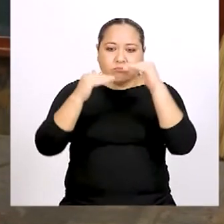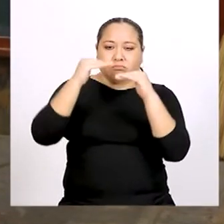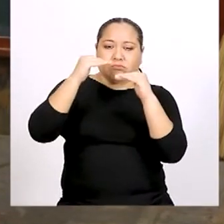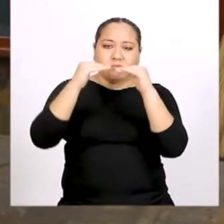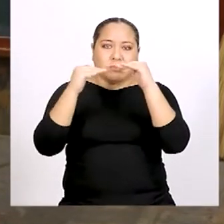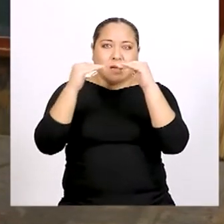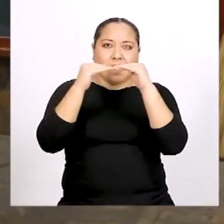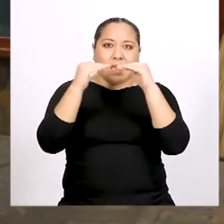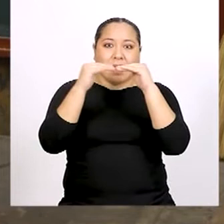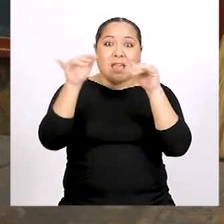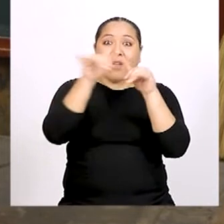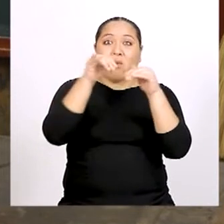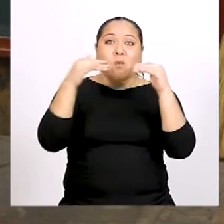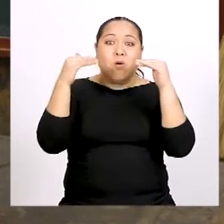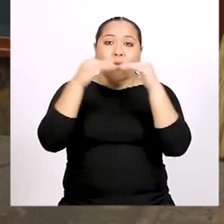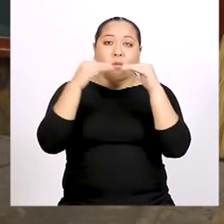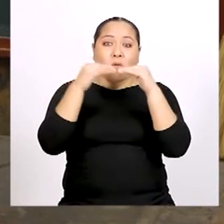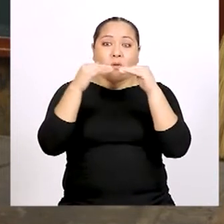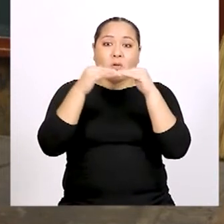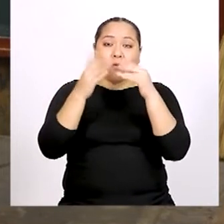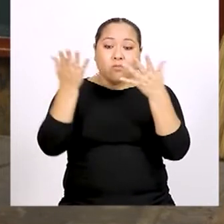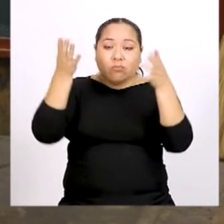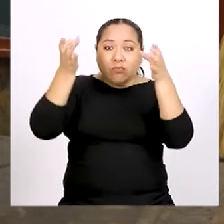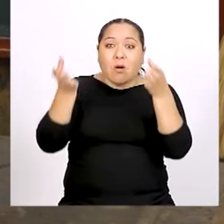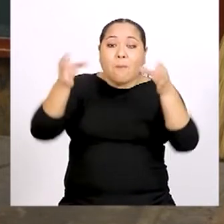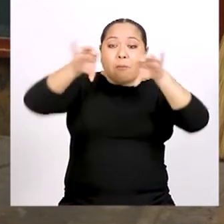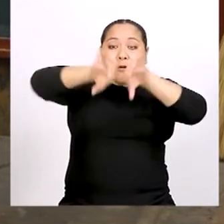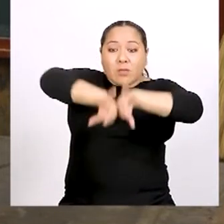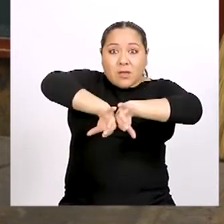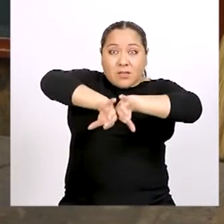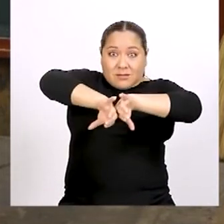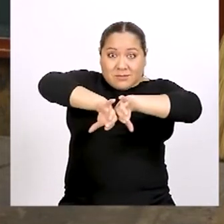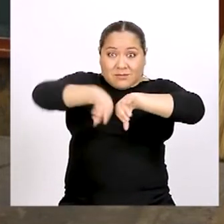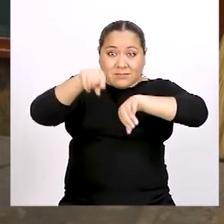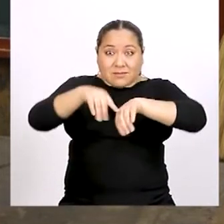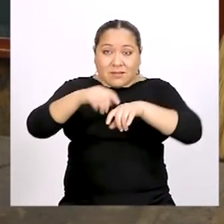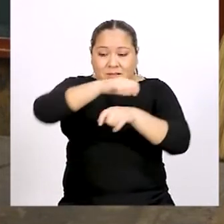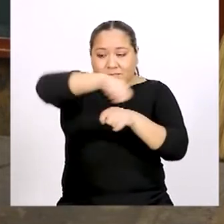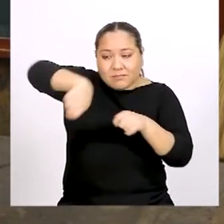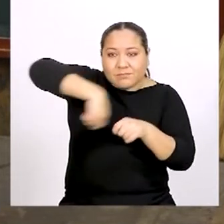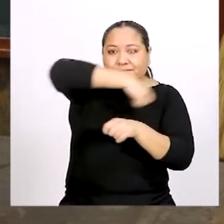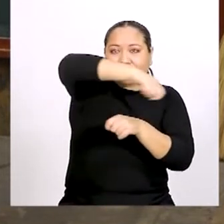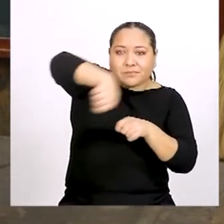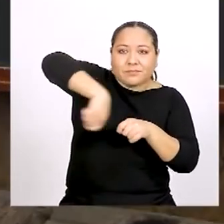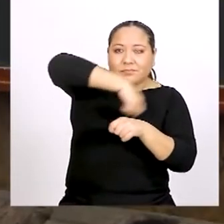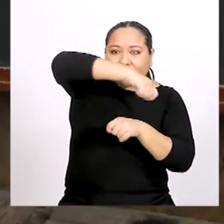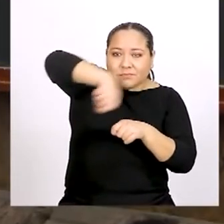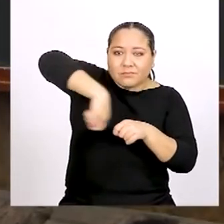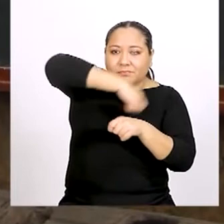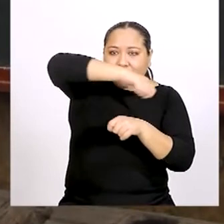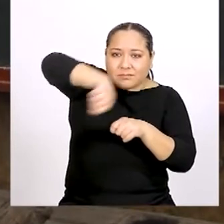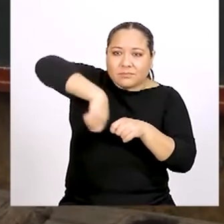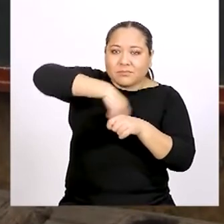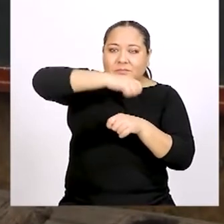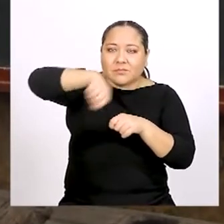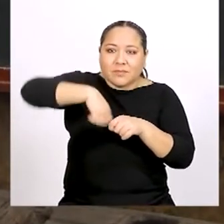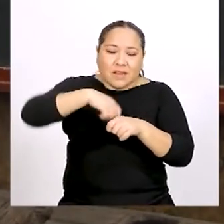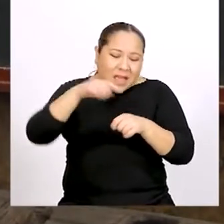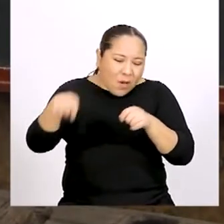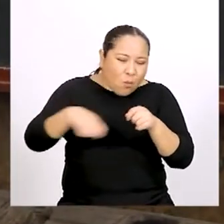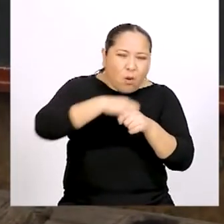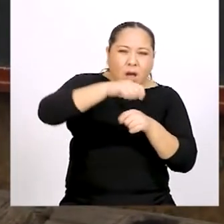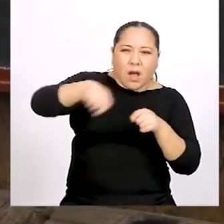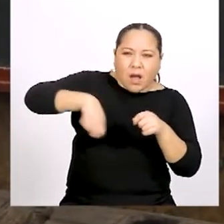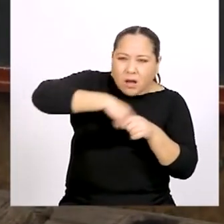esté parejita. Para eso podemos voltearlos sobre la mesa y empezar a amarrar. Ese es un secreto. Voy dando